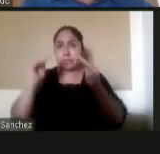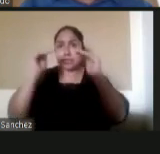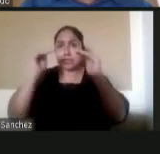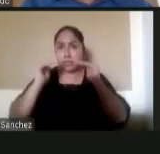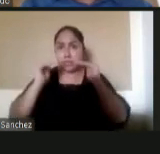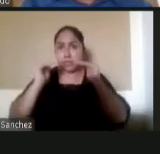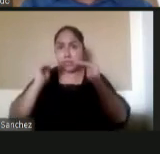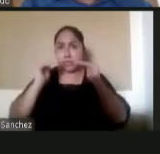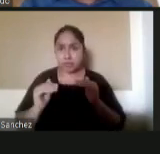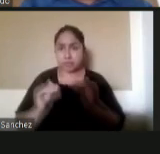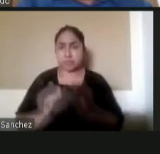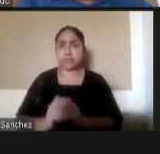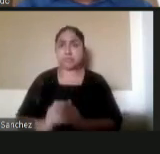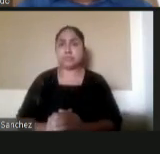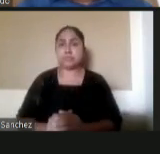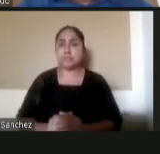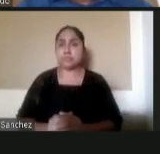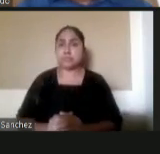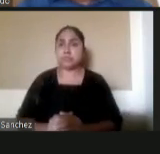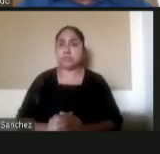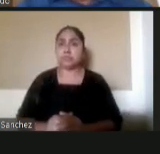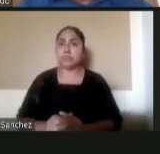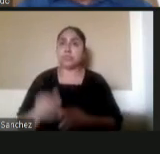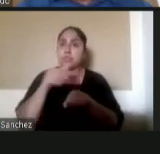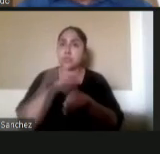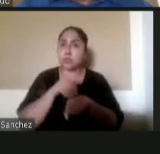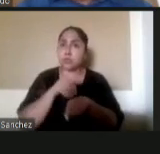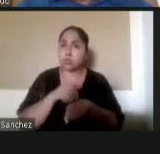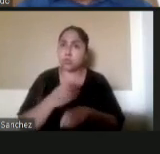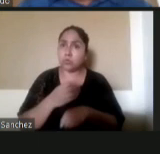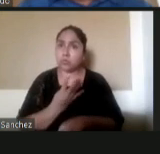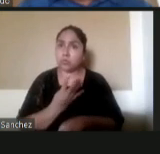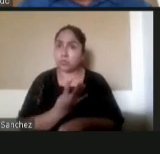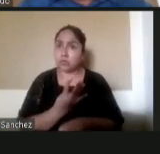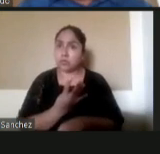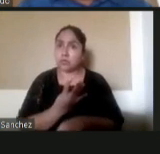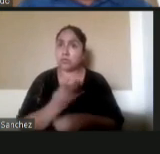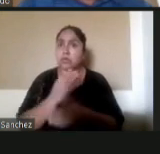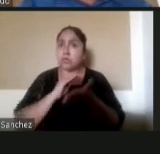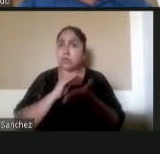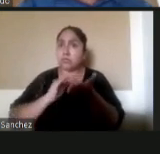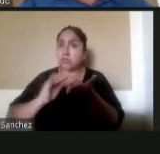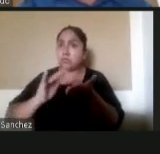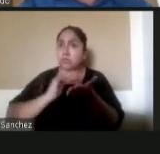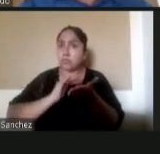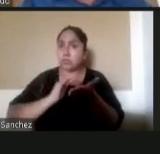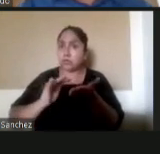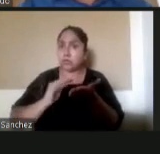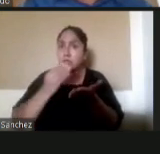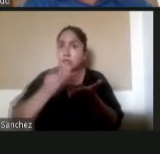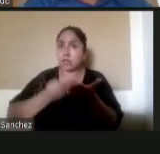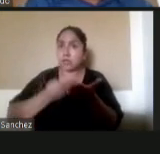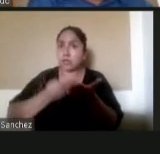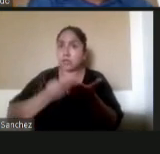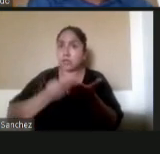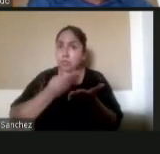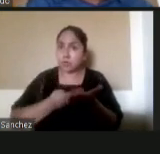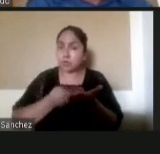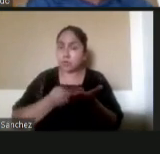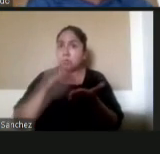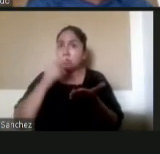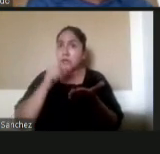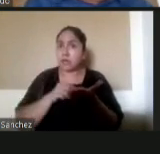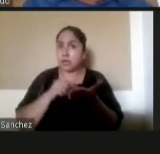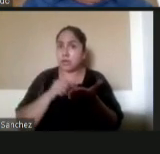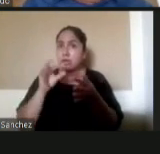punto del orden del día. Para desahogar el cuarto asunto del orden del día, doy lectura al proyecto de acuerdo que se propone, cuyos resolutivos dicen